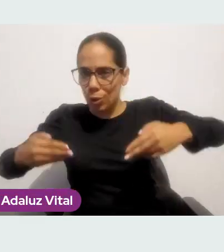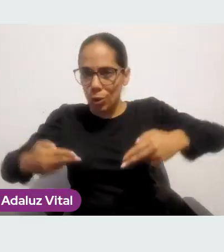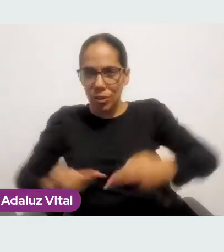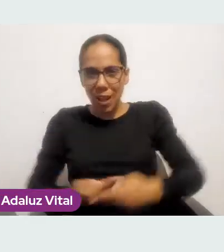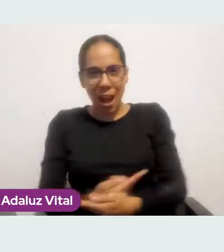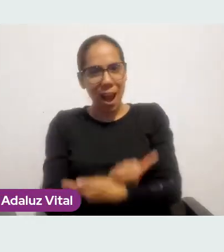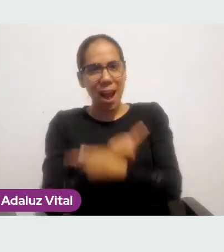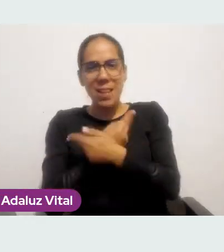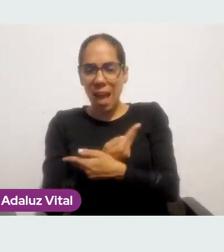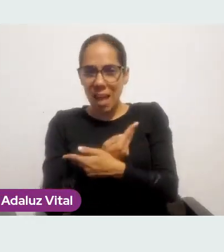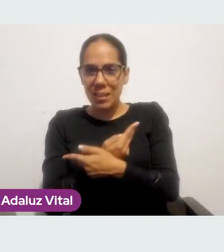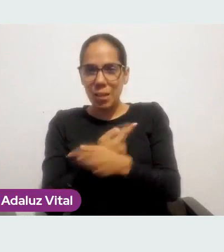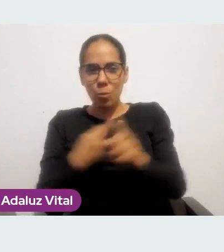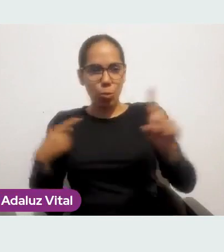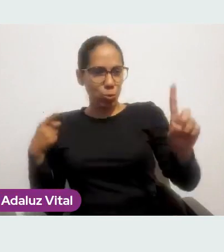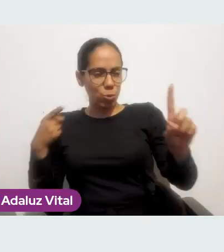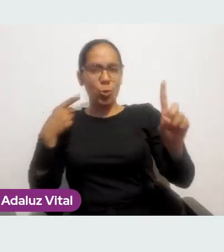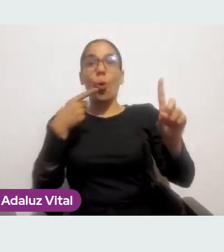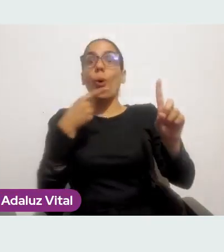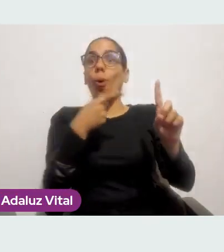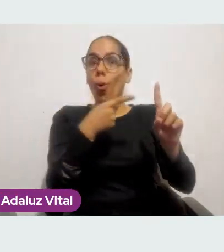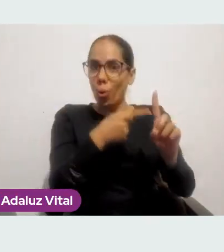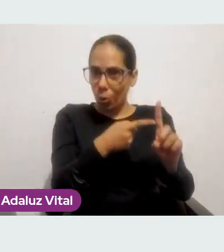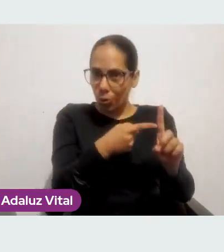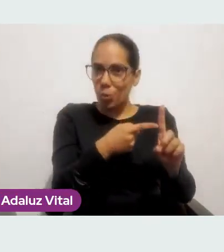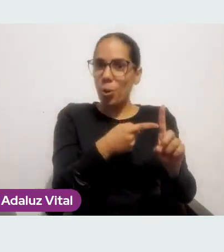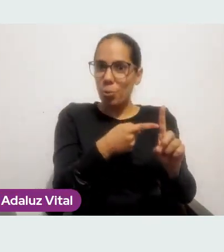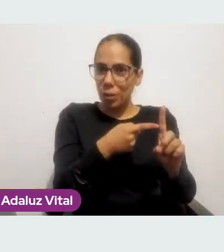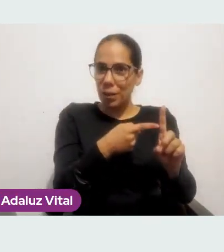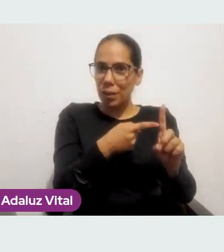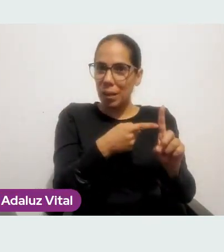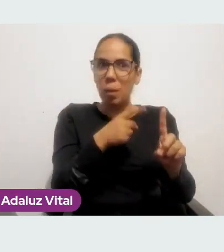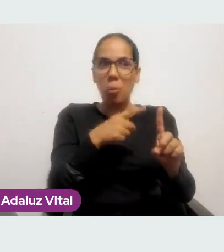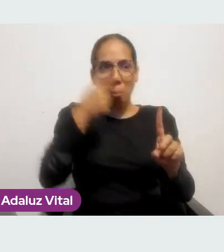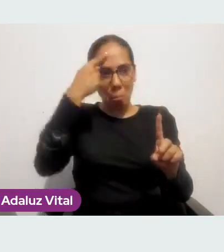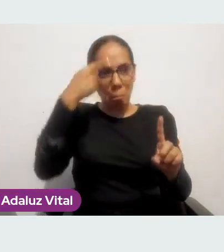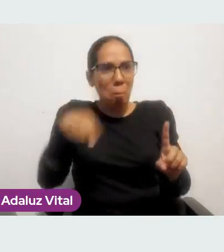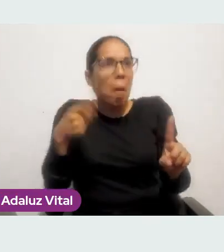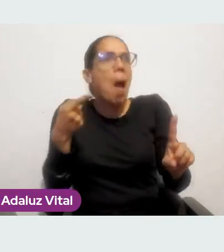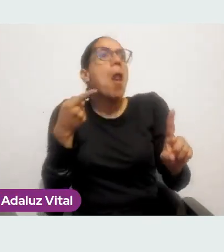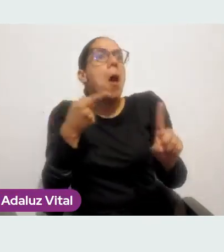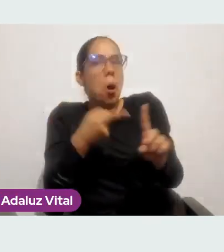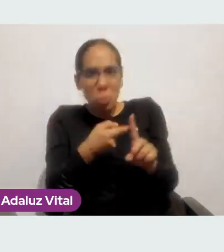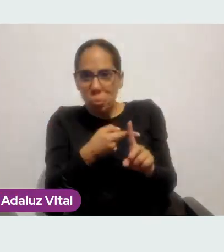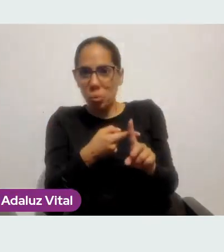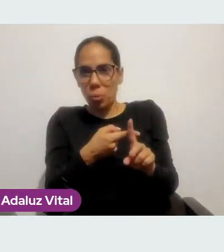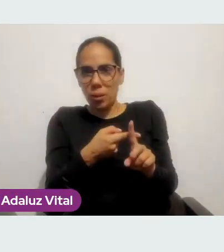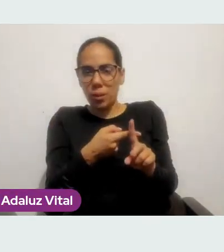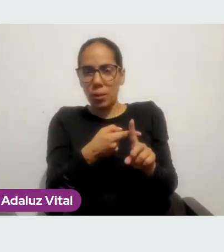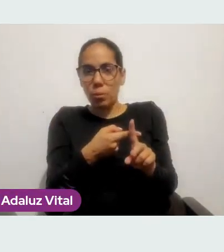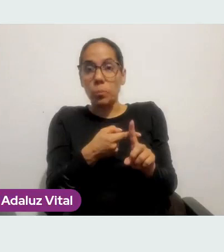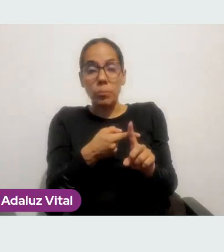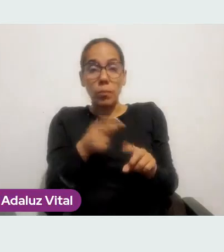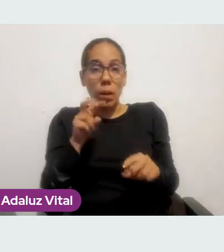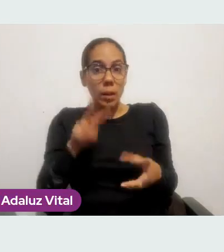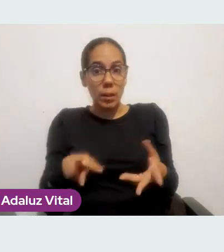que mueve mucho el piso. Les digo a mis alumnos que pregunten a sus padres si